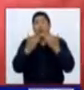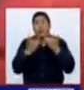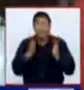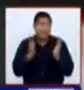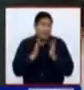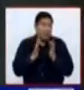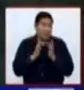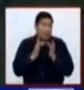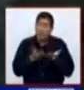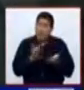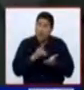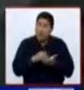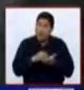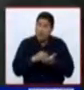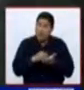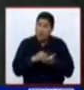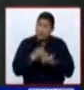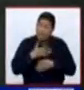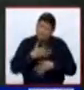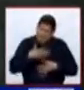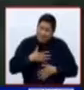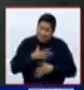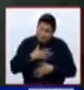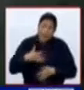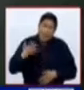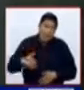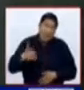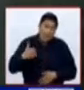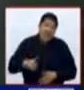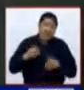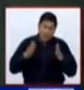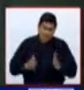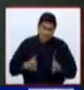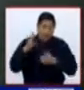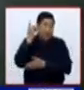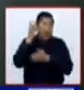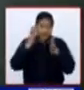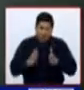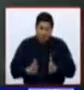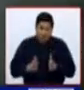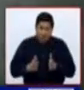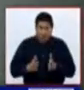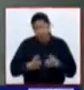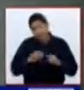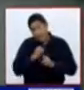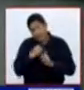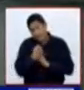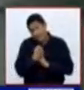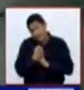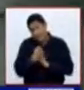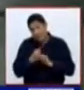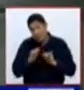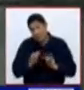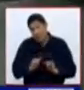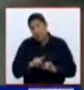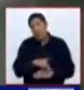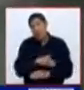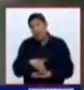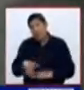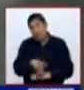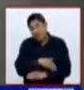móvil y una vez más el agradecimiento conseguido a los argentinos que ayudan a los bolivianos también que están en situación de calle.